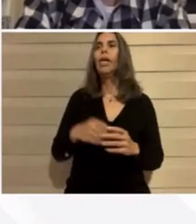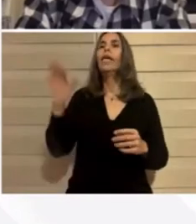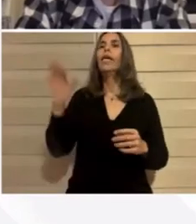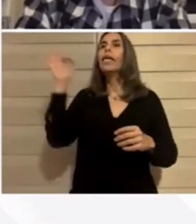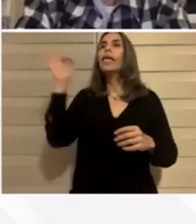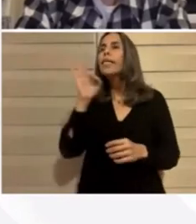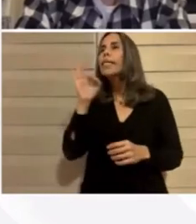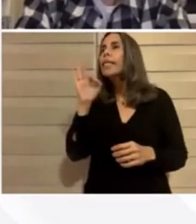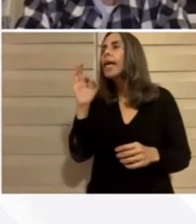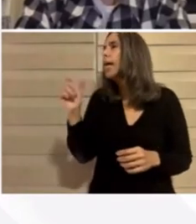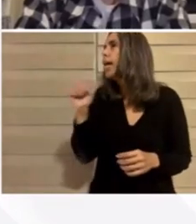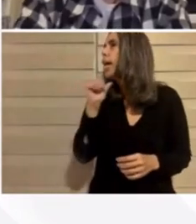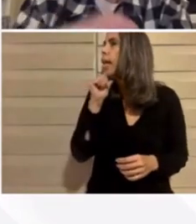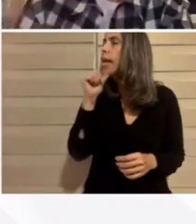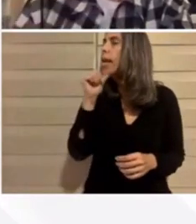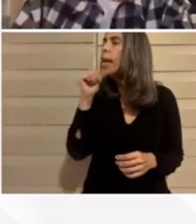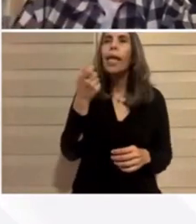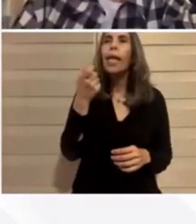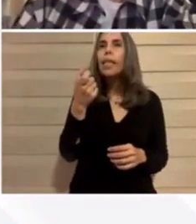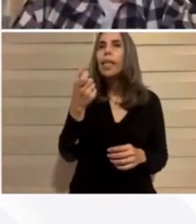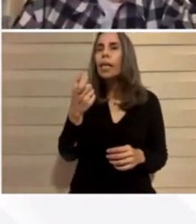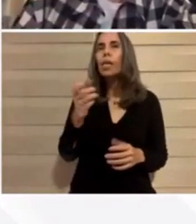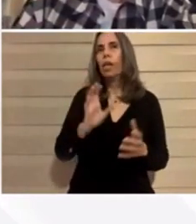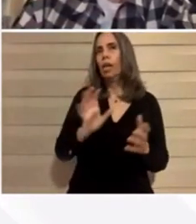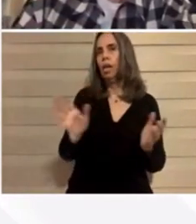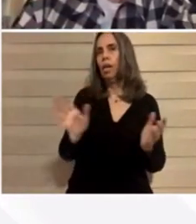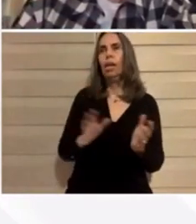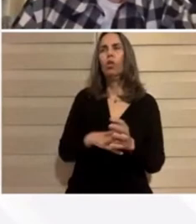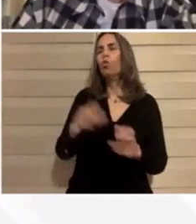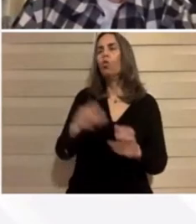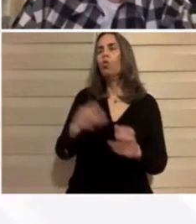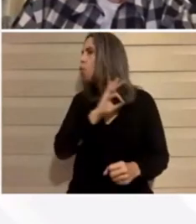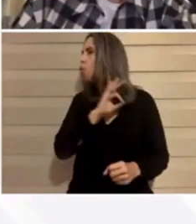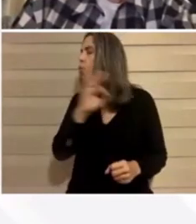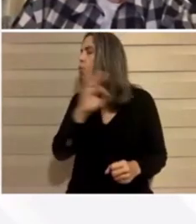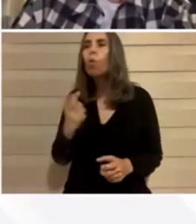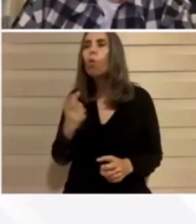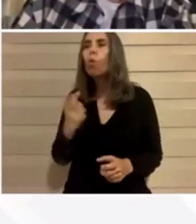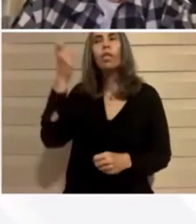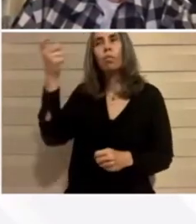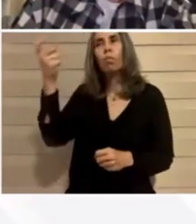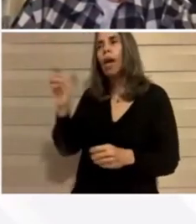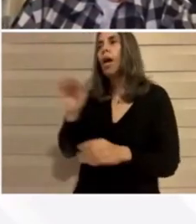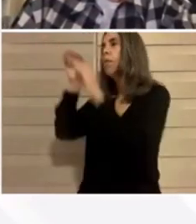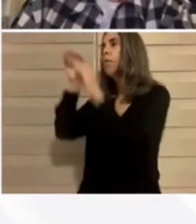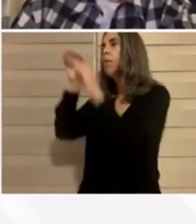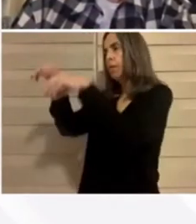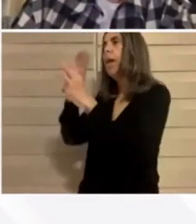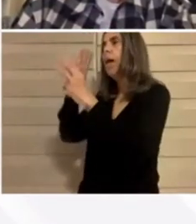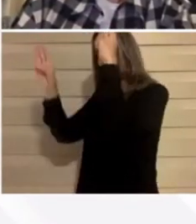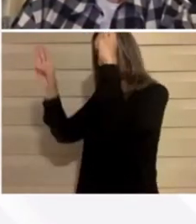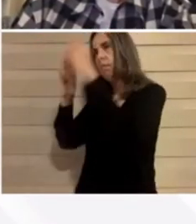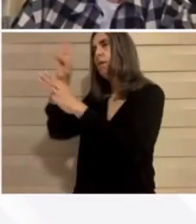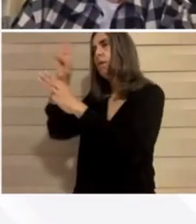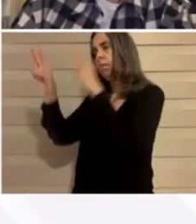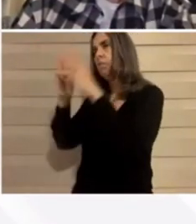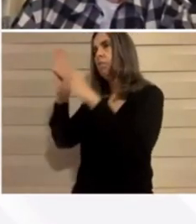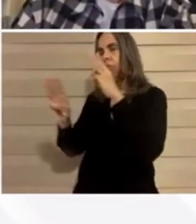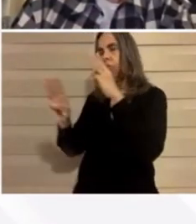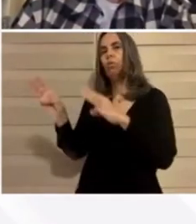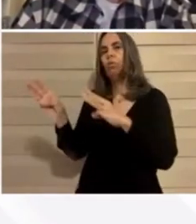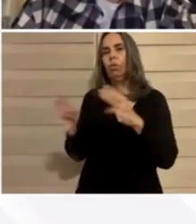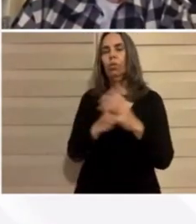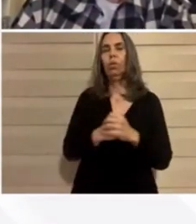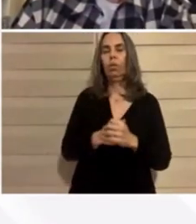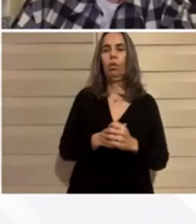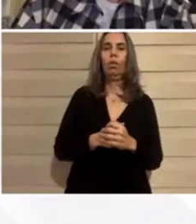recursos, realmente sin posibilidad alguna, todos, y no quieren venir el día. Papalote, por ejemplo, que tienen un